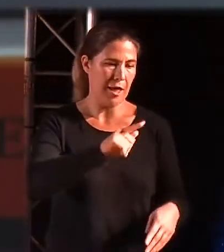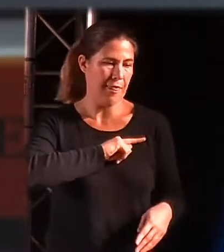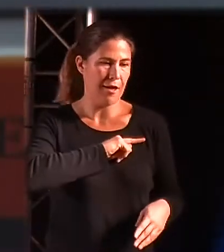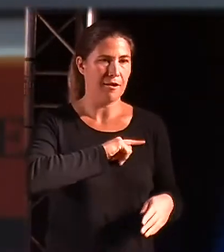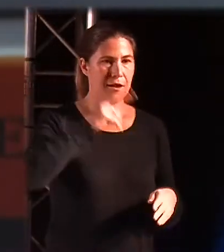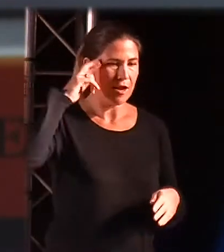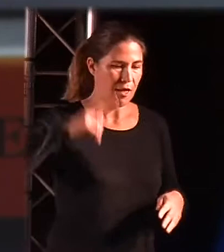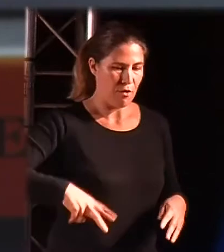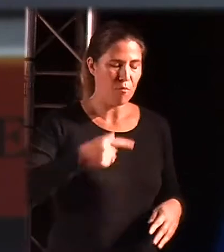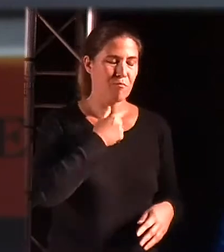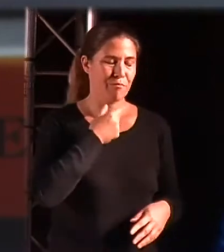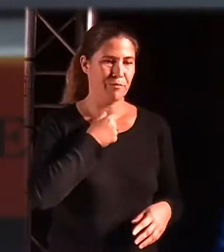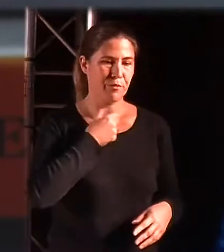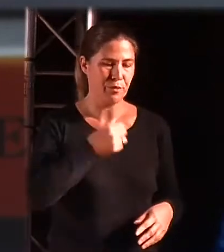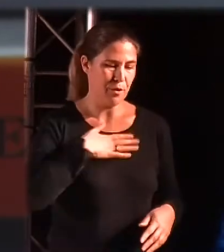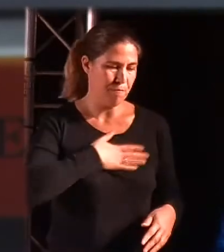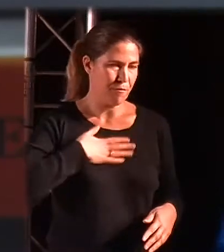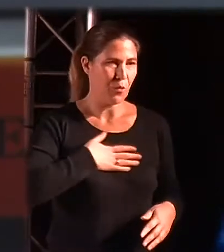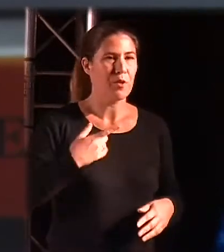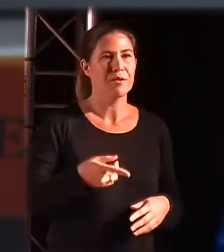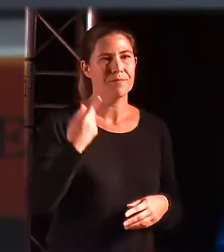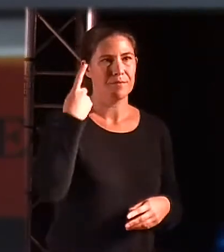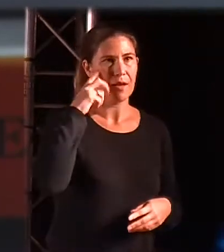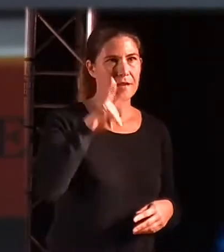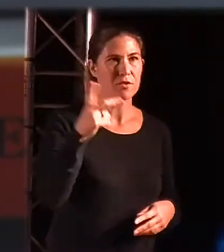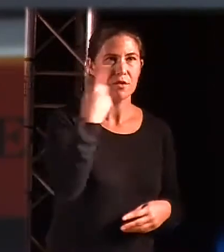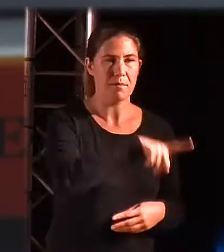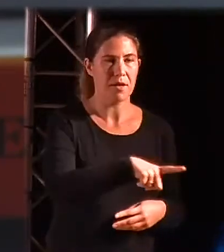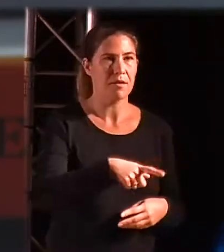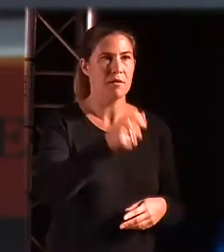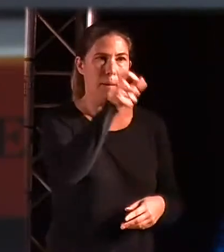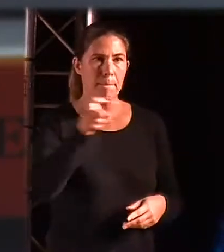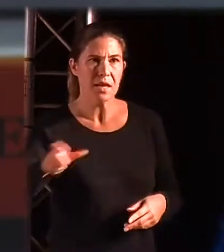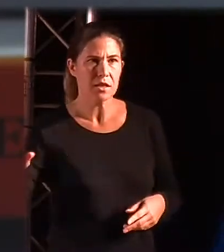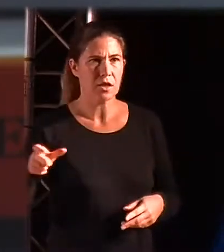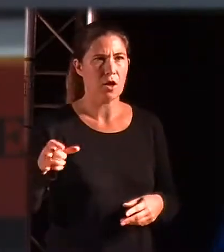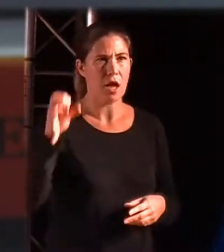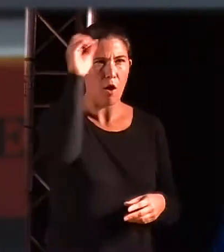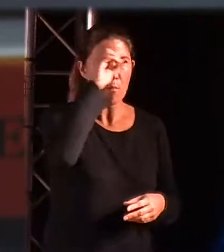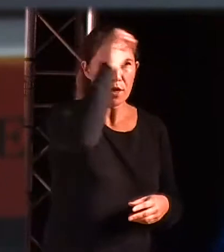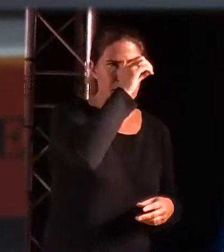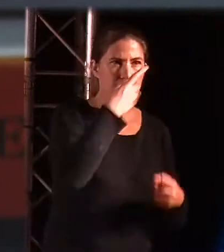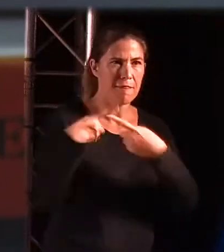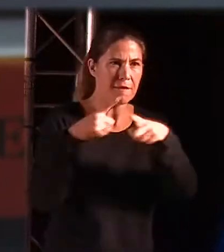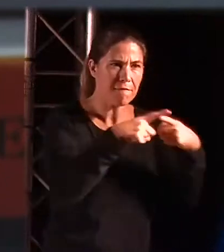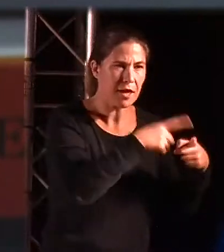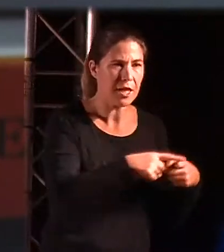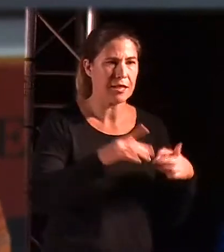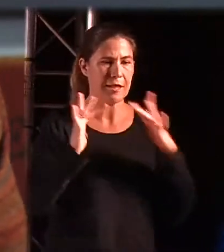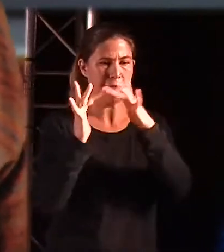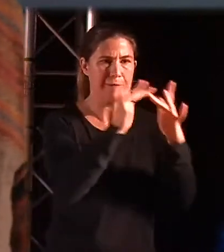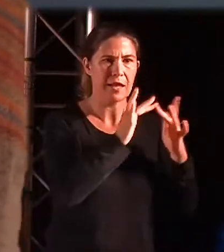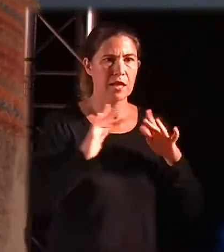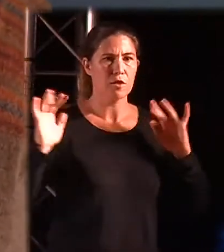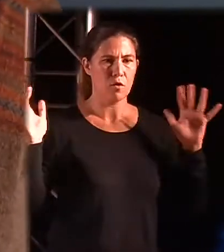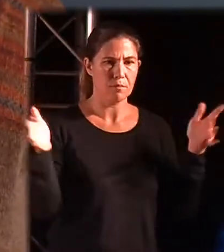gusto. Se ha visto también que cuando unas personas con distintas opiniones sobre un tema interaccionan en las redes sociales,